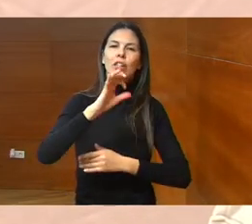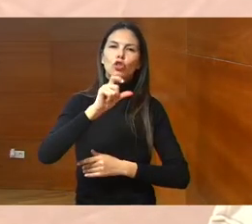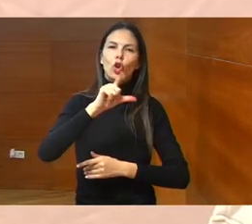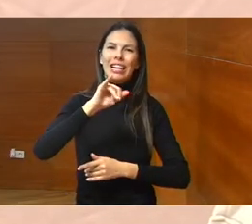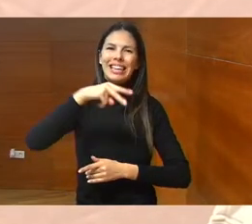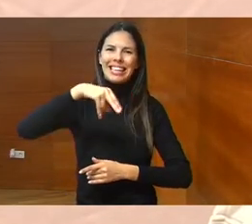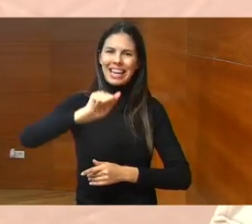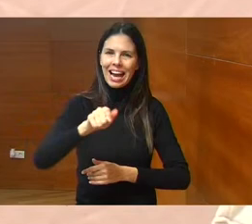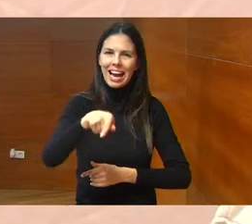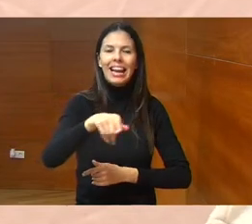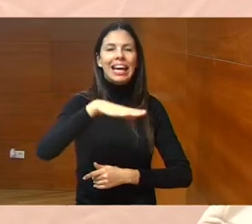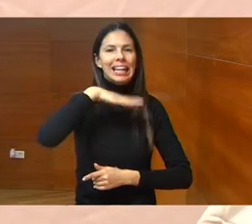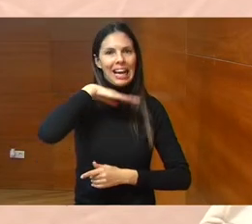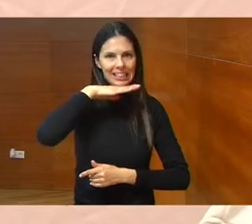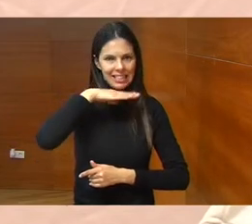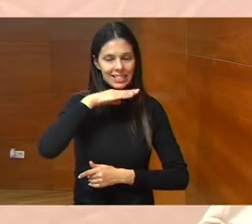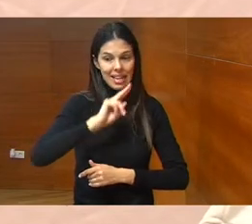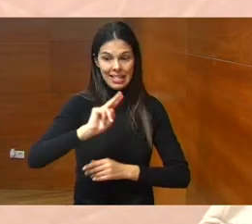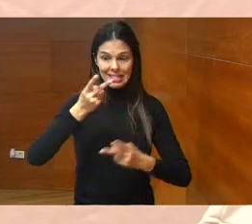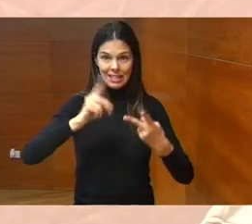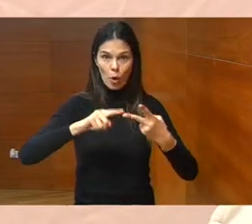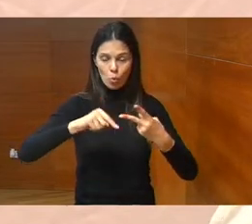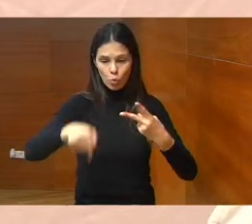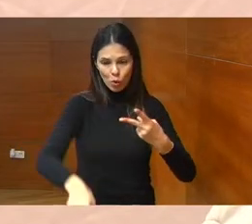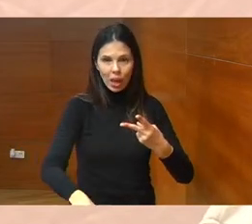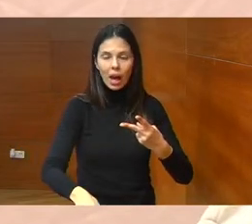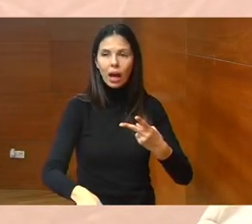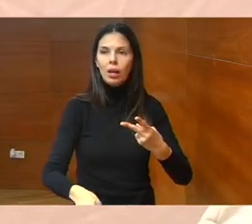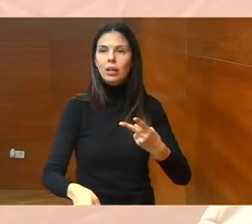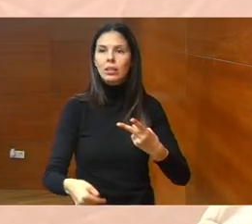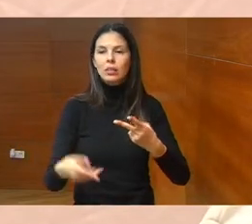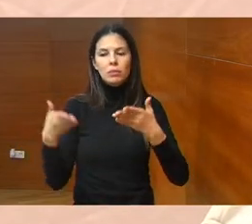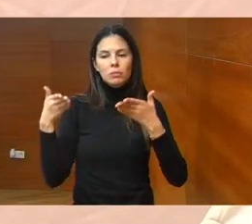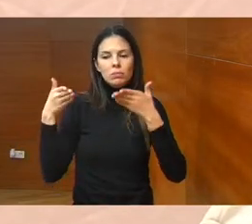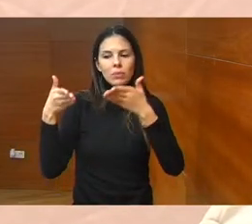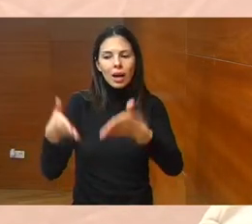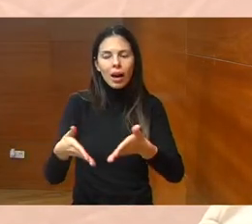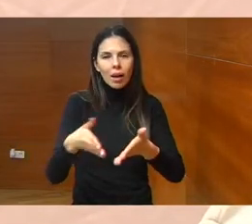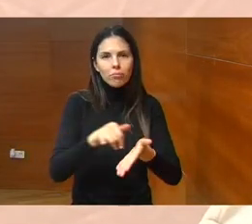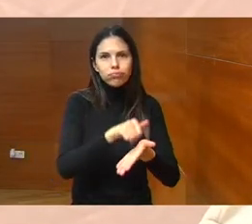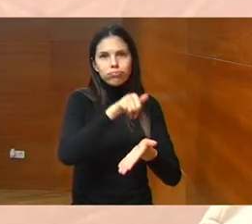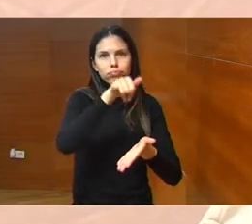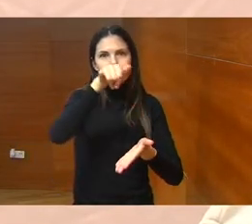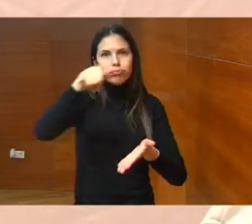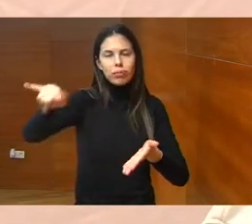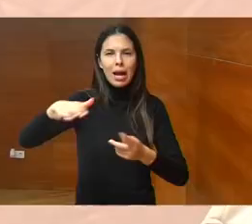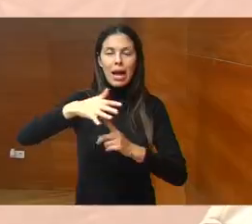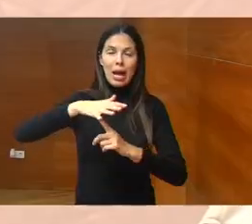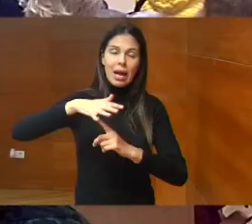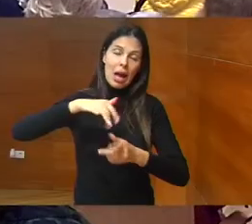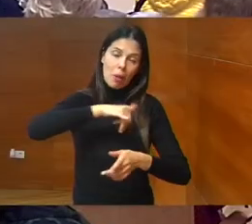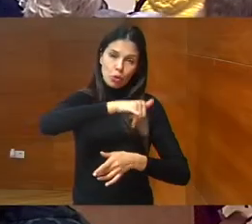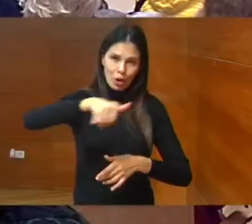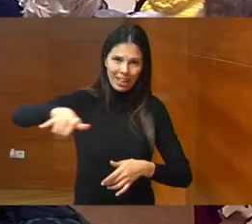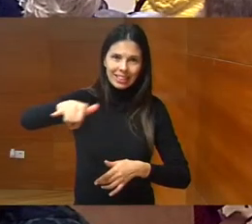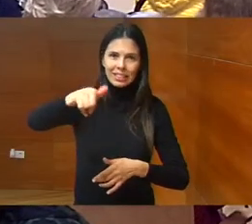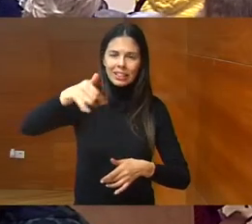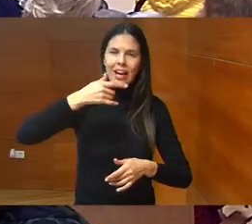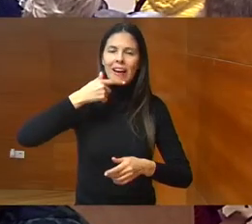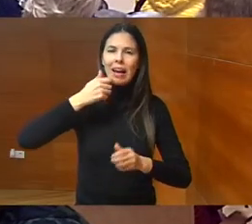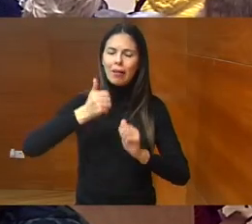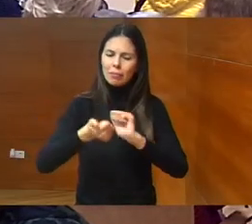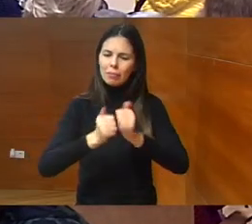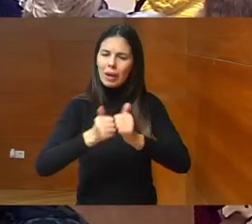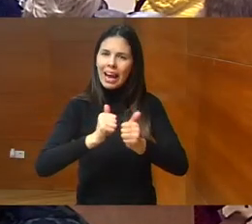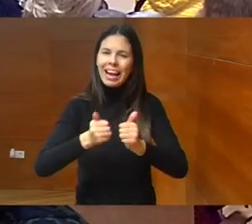kangas y en esta segunda parada pues hemos Board en avioneta avioneta pilotada